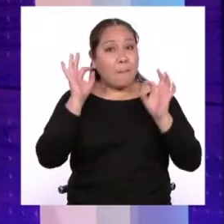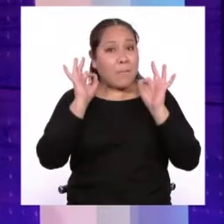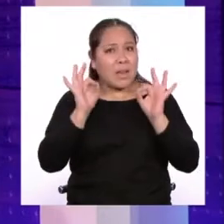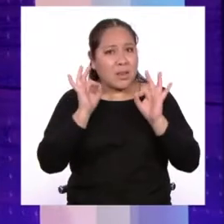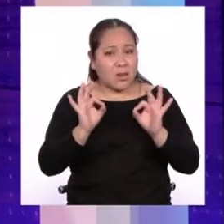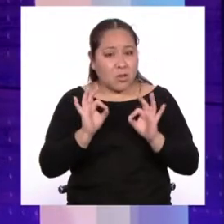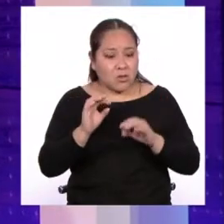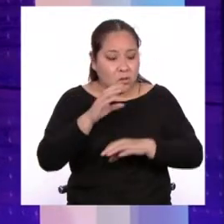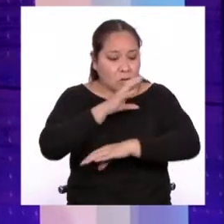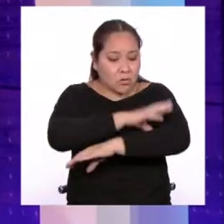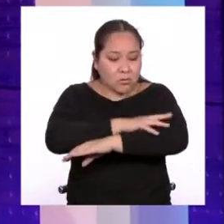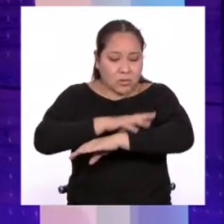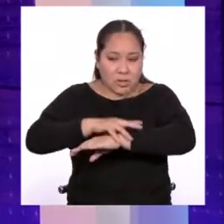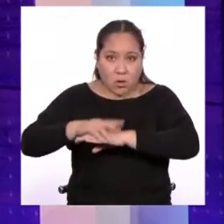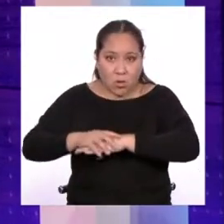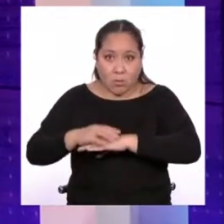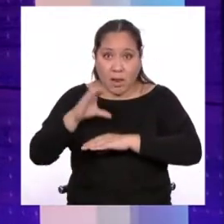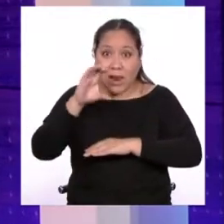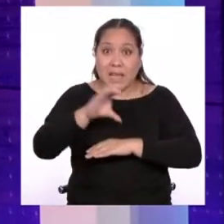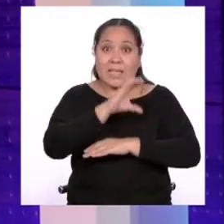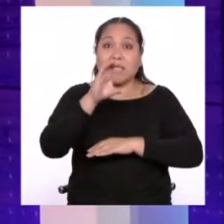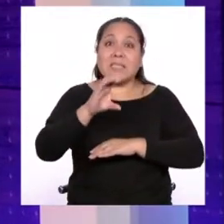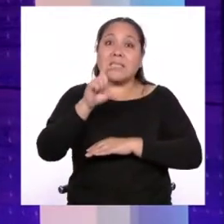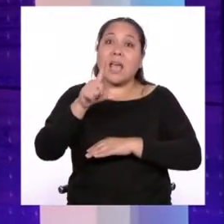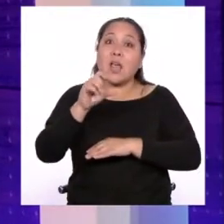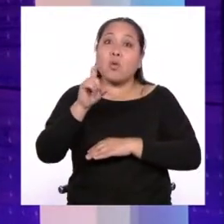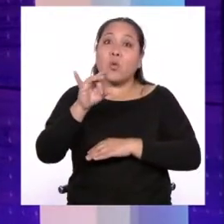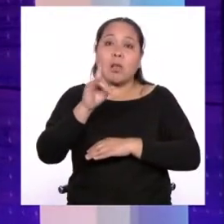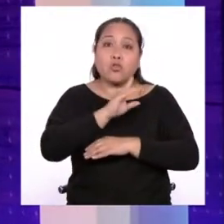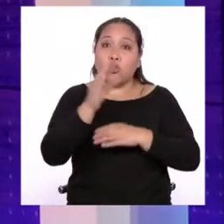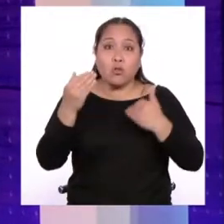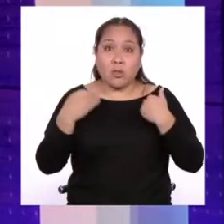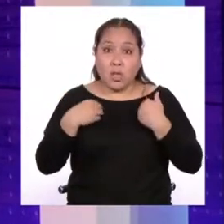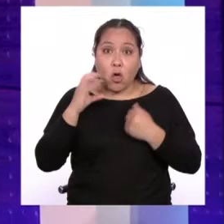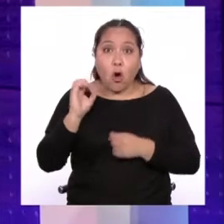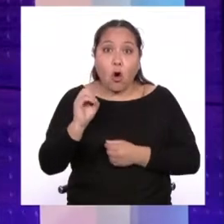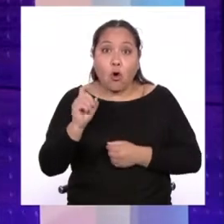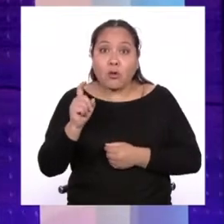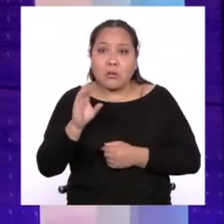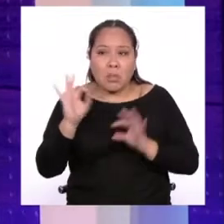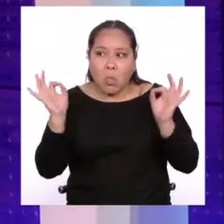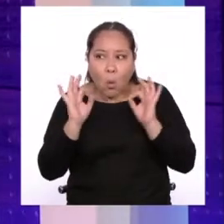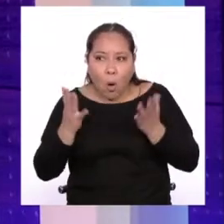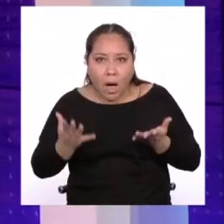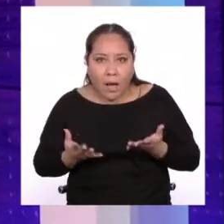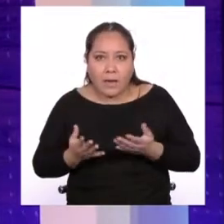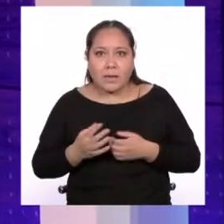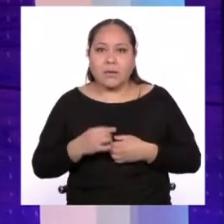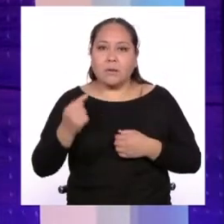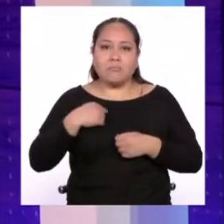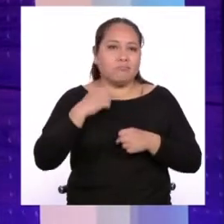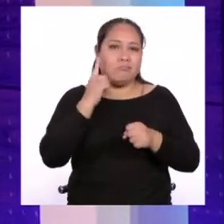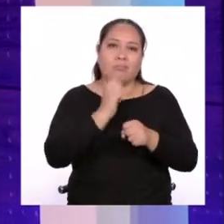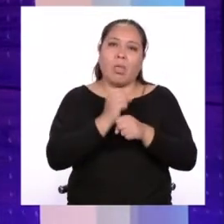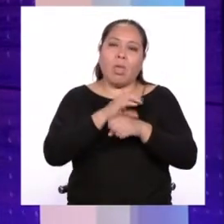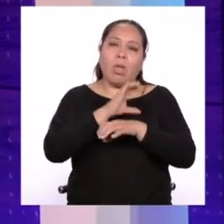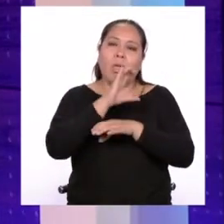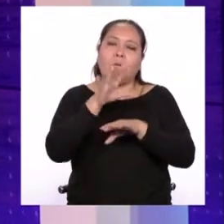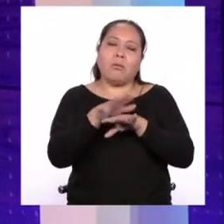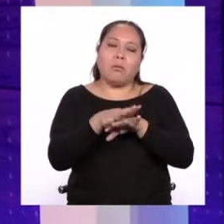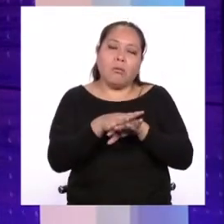el oxígeno suficiente, no van a funcionar al 100%. Por lo tanto, nuestras capacidades